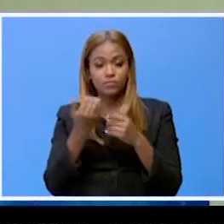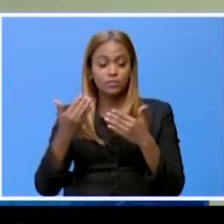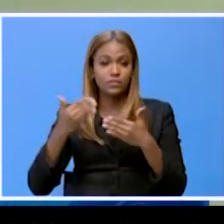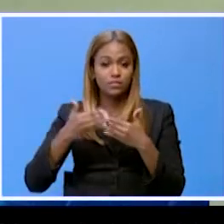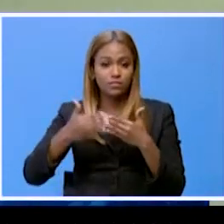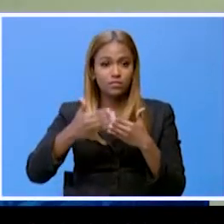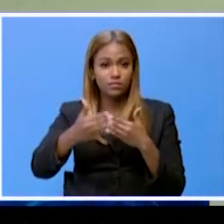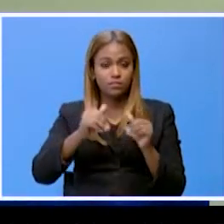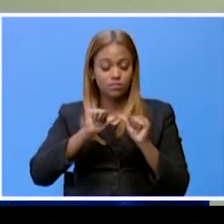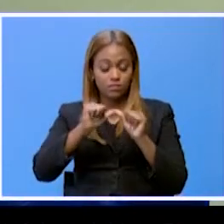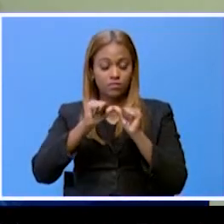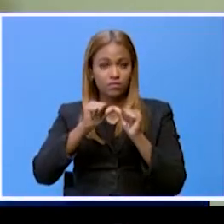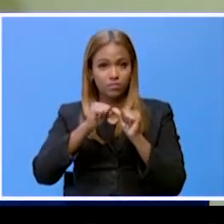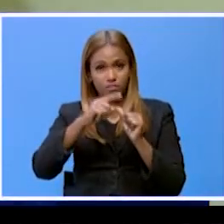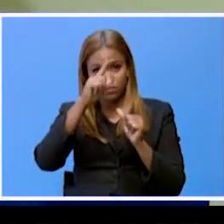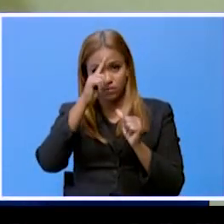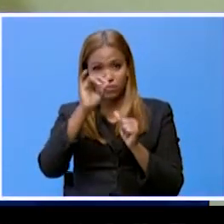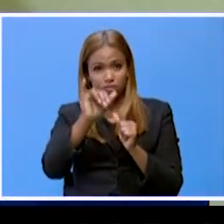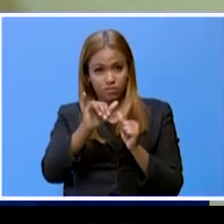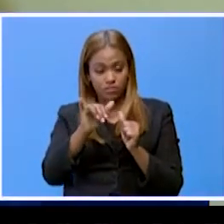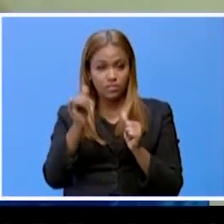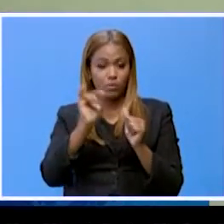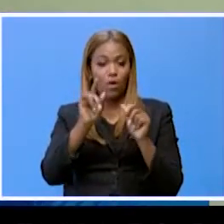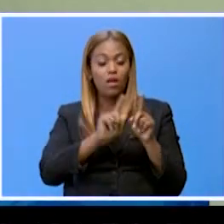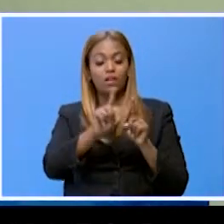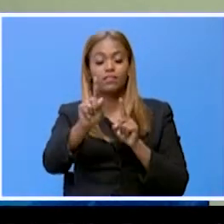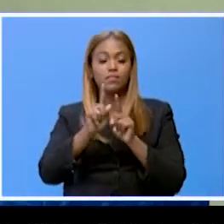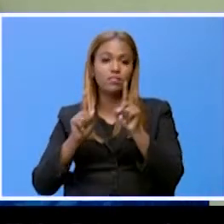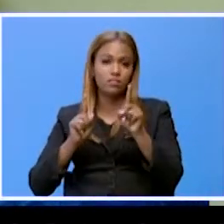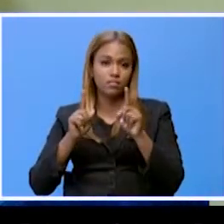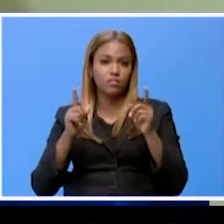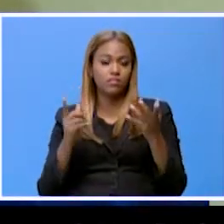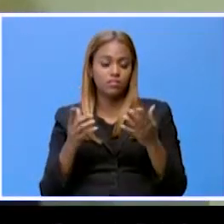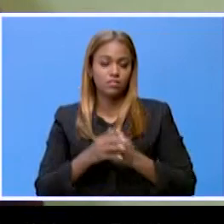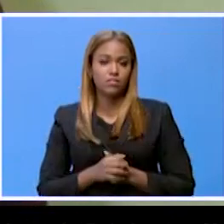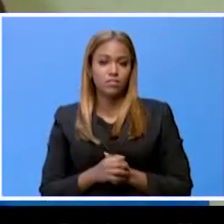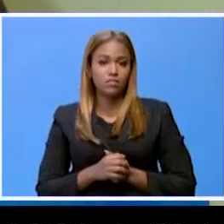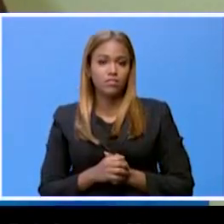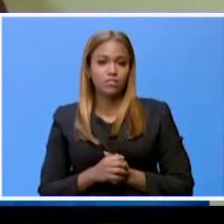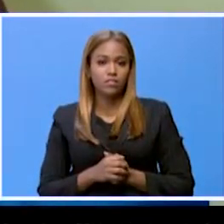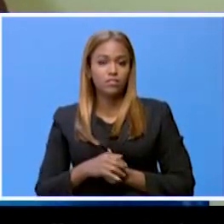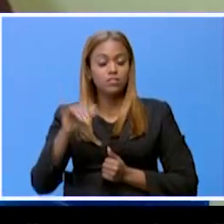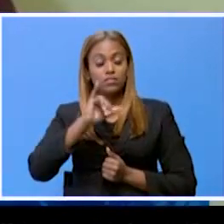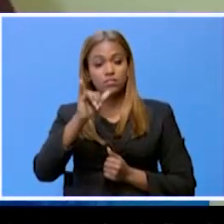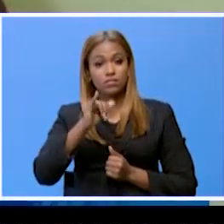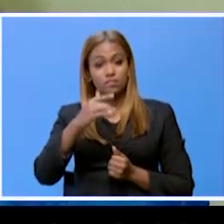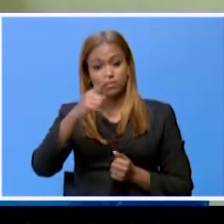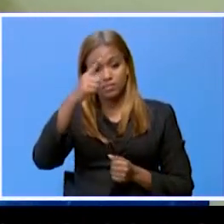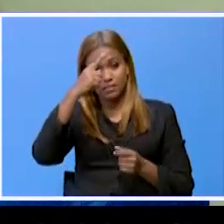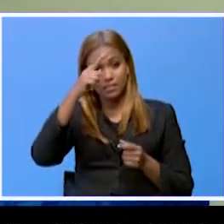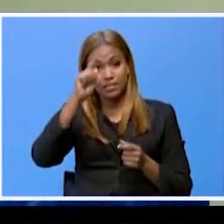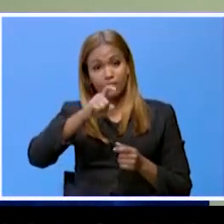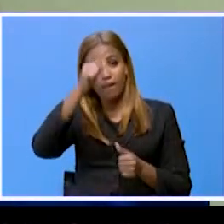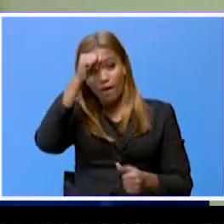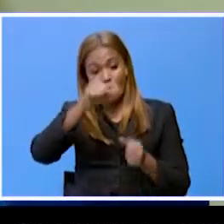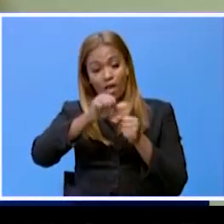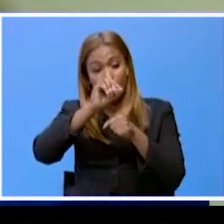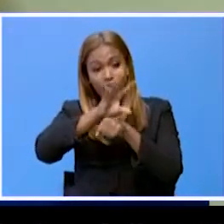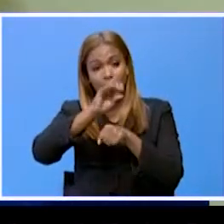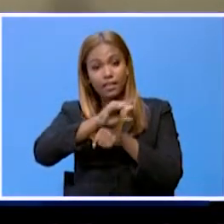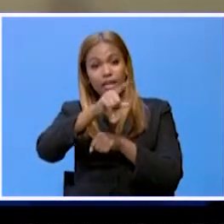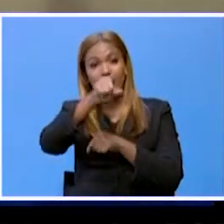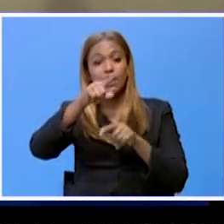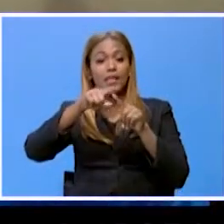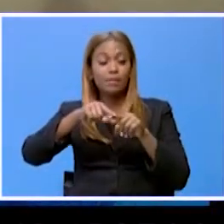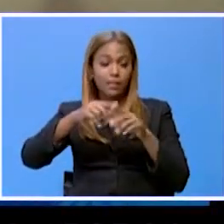sus manos y el distanciamiento social. Recordarle que de ellos depende mucho que esto se